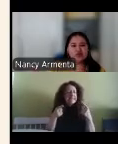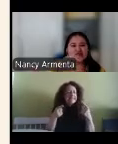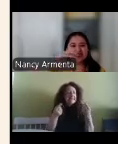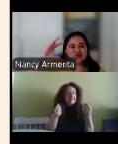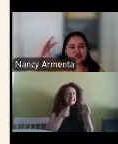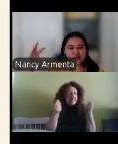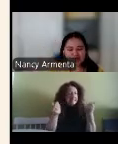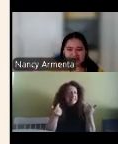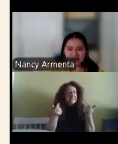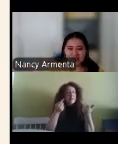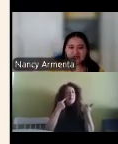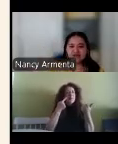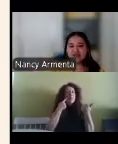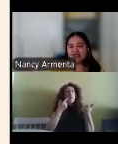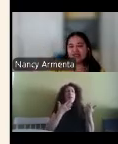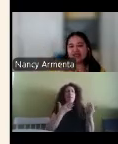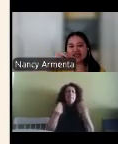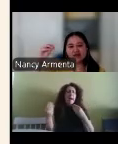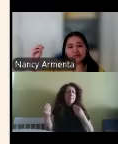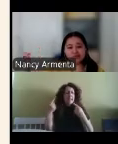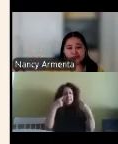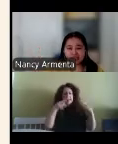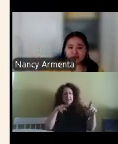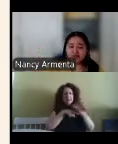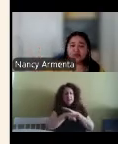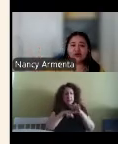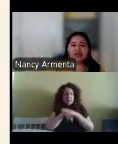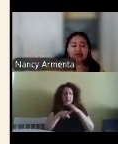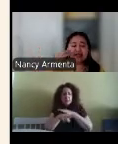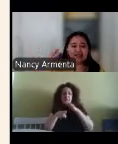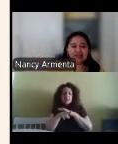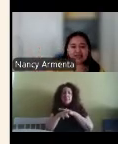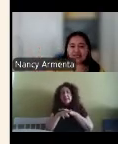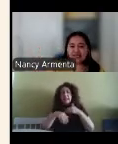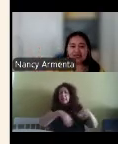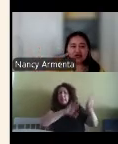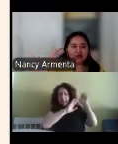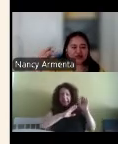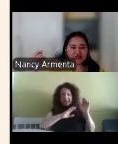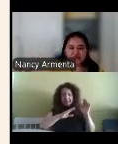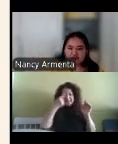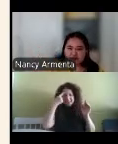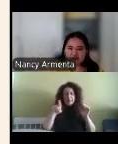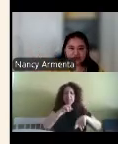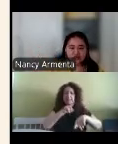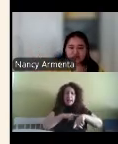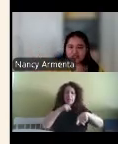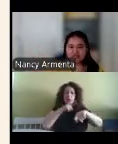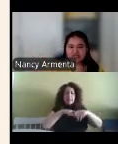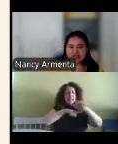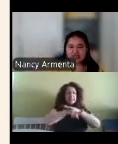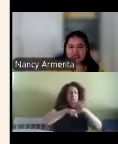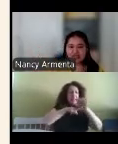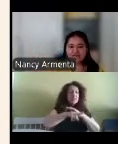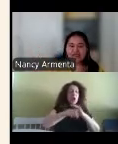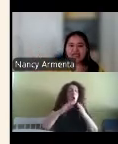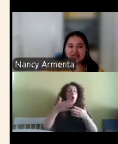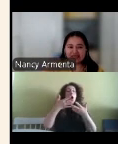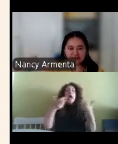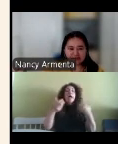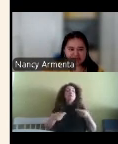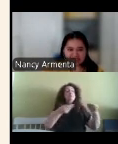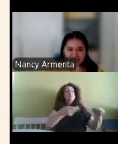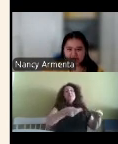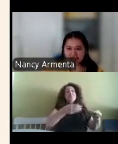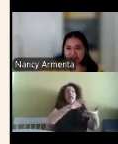estos procesos burocráticos que requieren mucho tiempo, que requieren comprender información que no siempre es clara, en